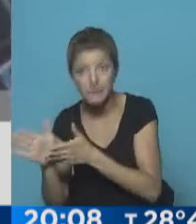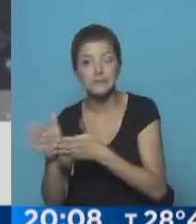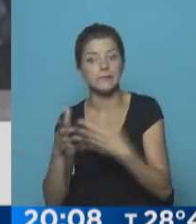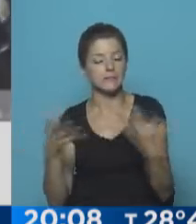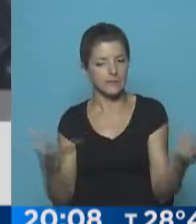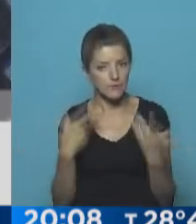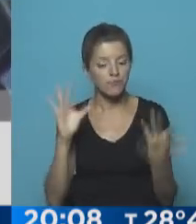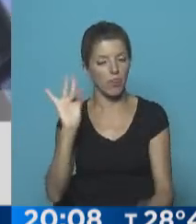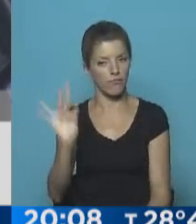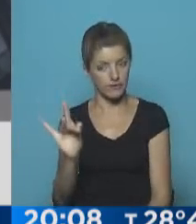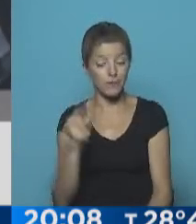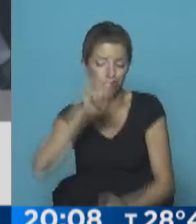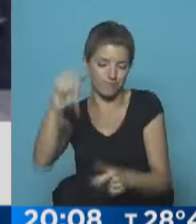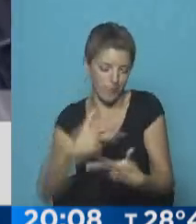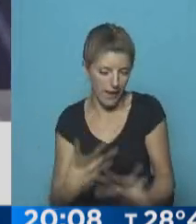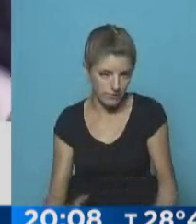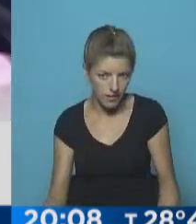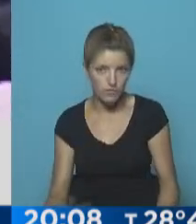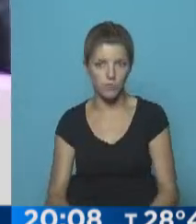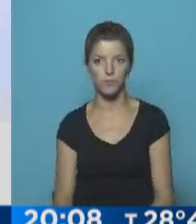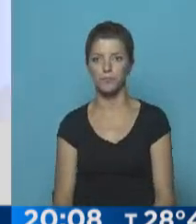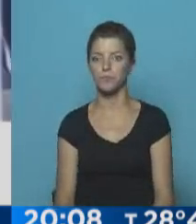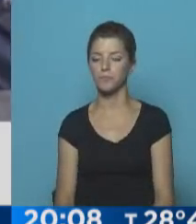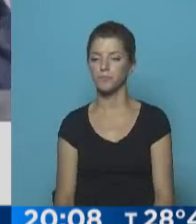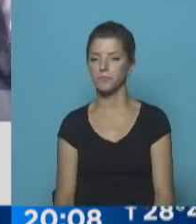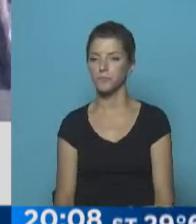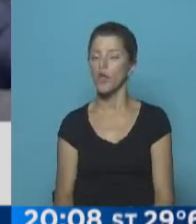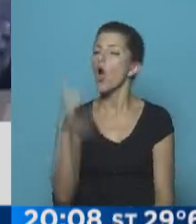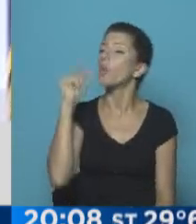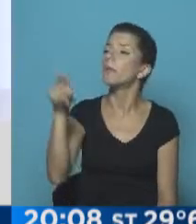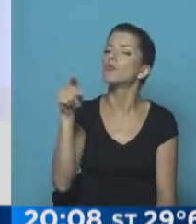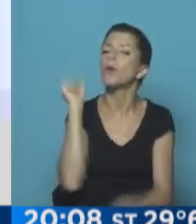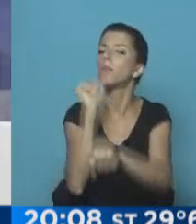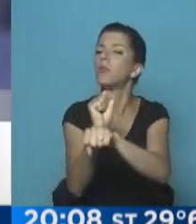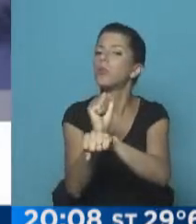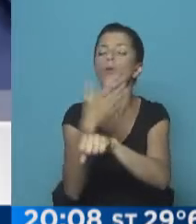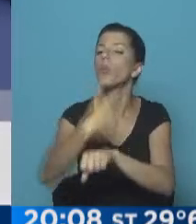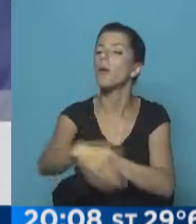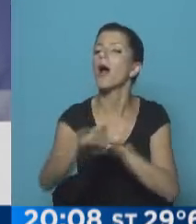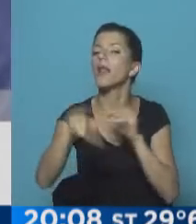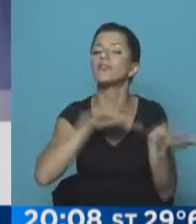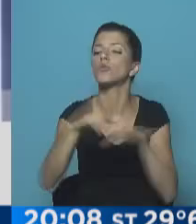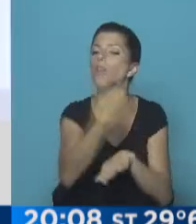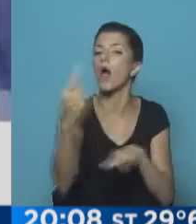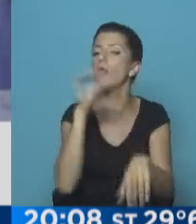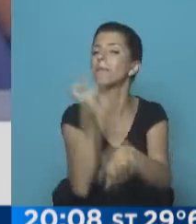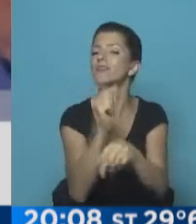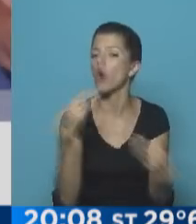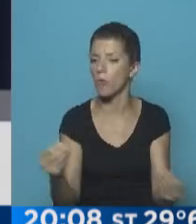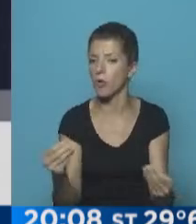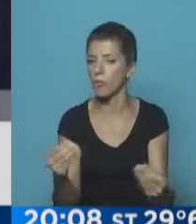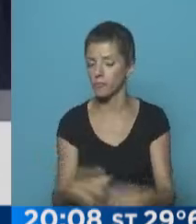difícil. Y bueno, ¿Van a quedar las condiciones de detención, doctor? Ahora, ¿cuáles van a ser las condiciones? Señoría, en